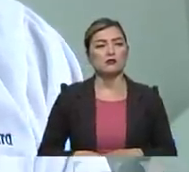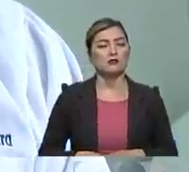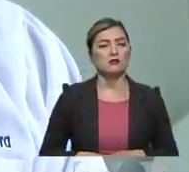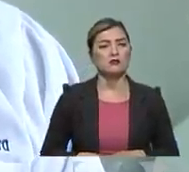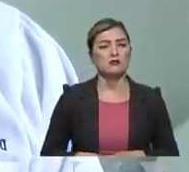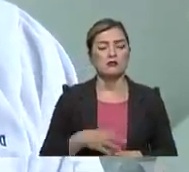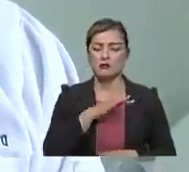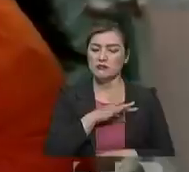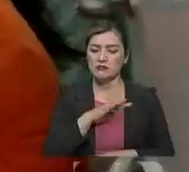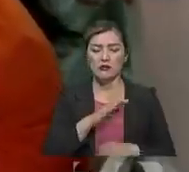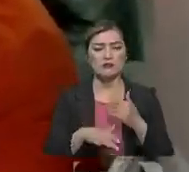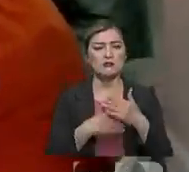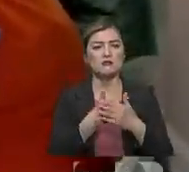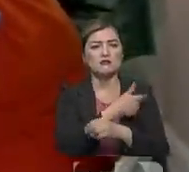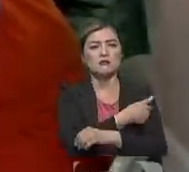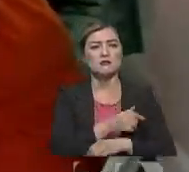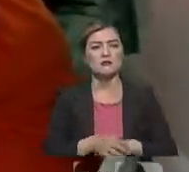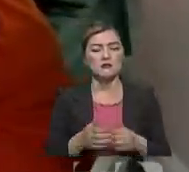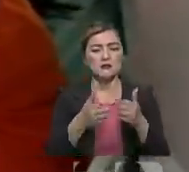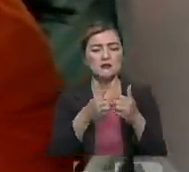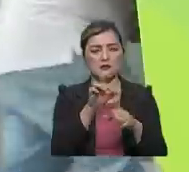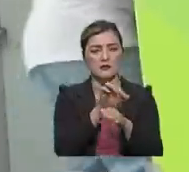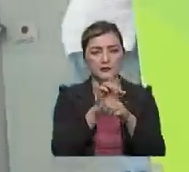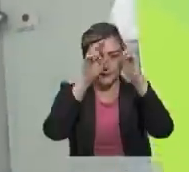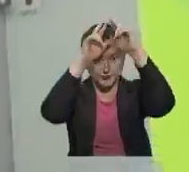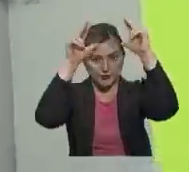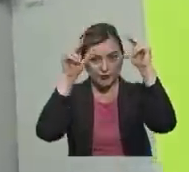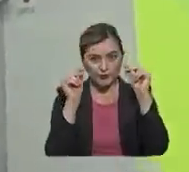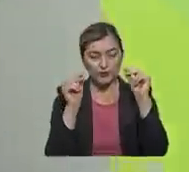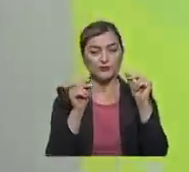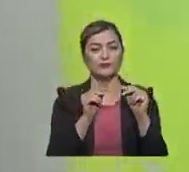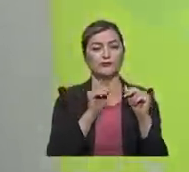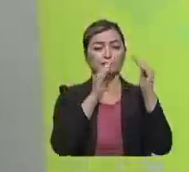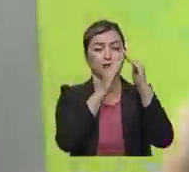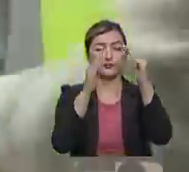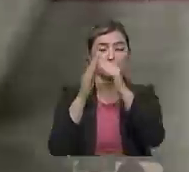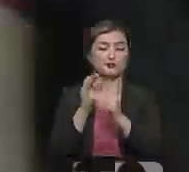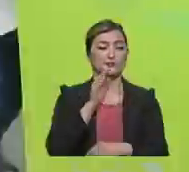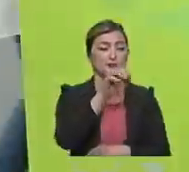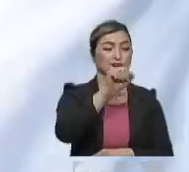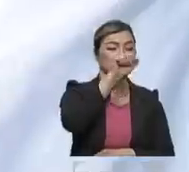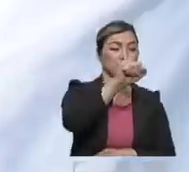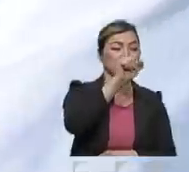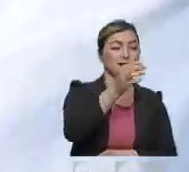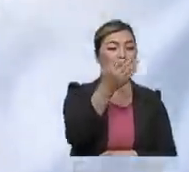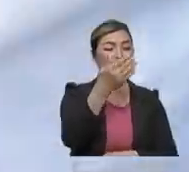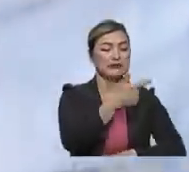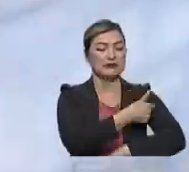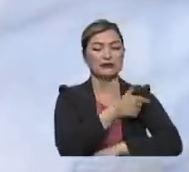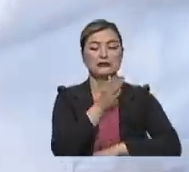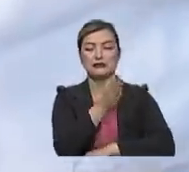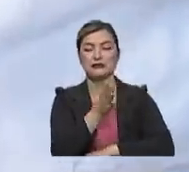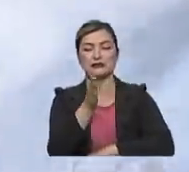la población necesita ser inmunizada. Es todo un equipo de médicos y enfermeras que van de puerta en puerta vacunando contra el COVID-19. Este servicio es de